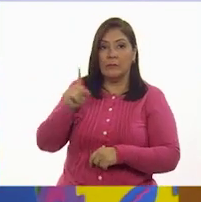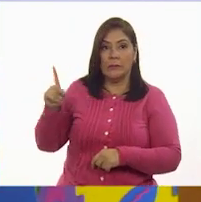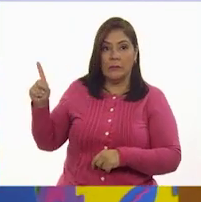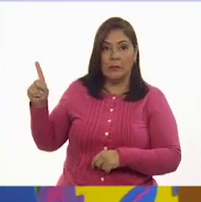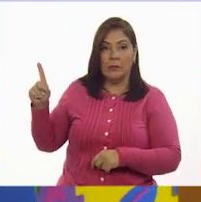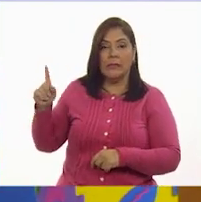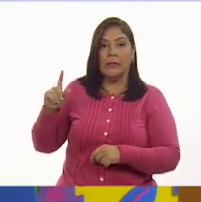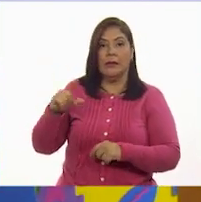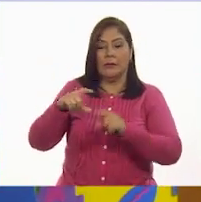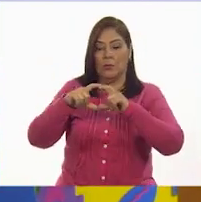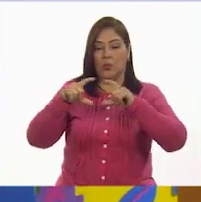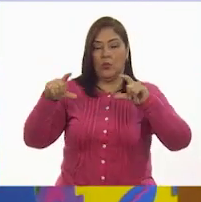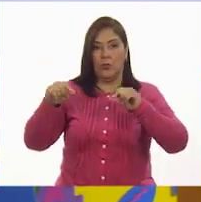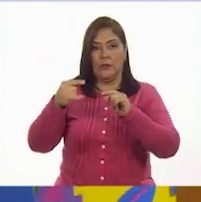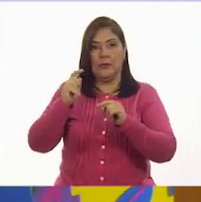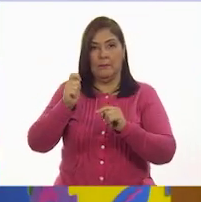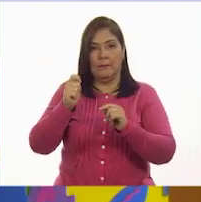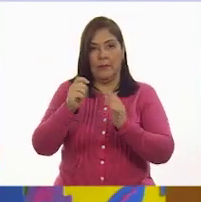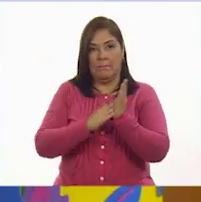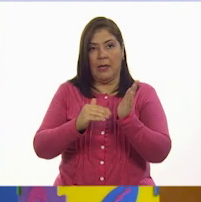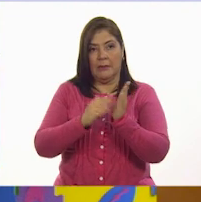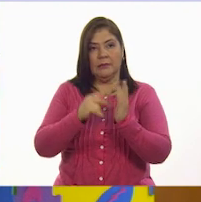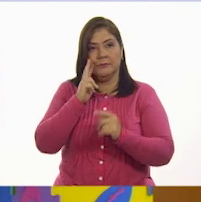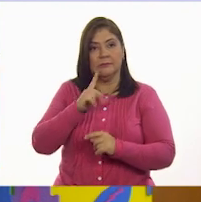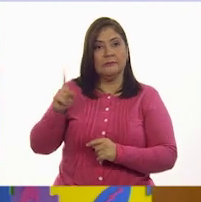tarjetita y